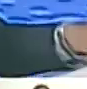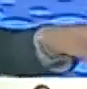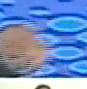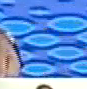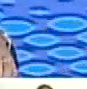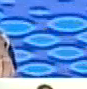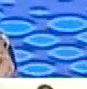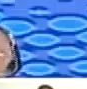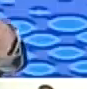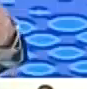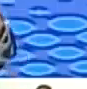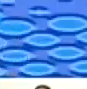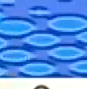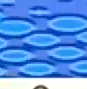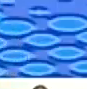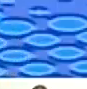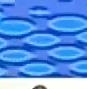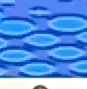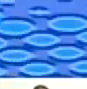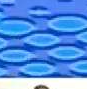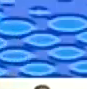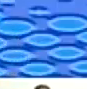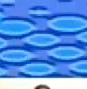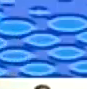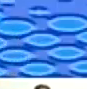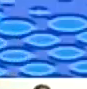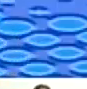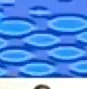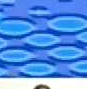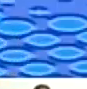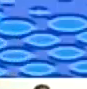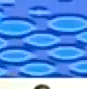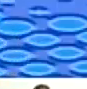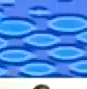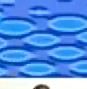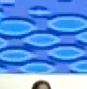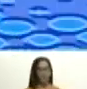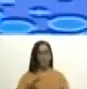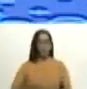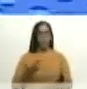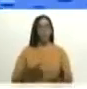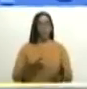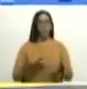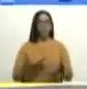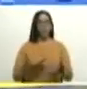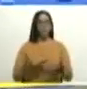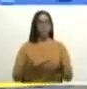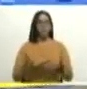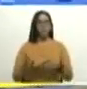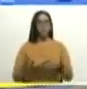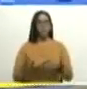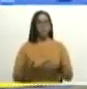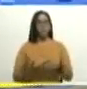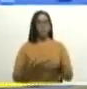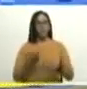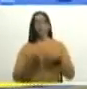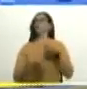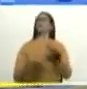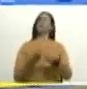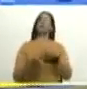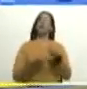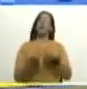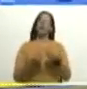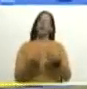Esto es una ley que tiene un conjunto de elementos importantes. Crea el Fondo Nacional